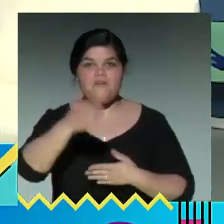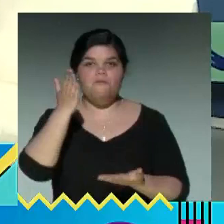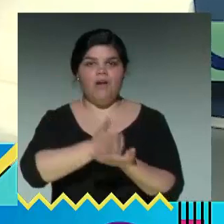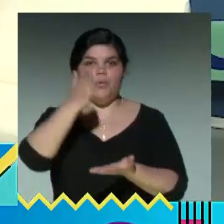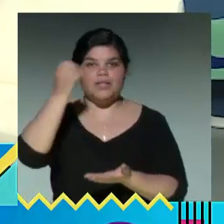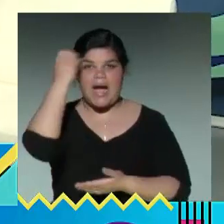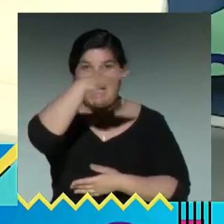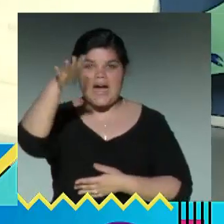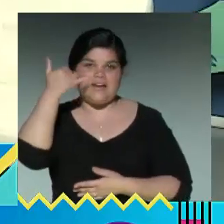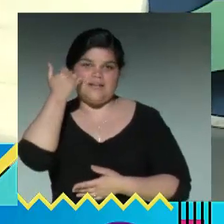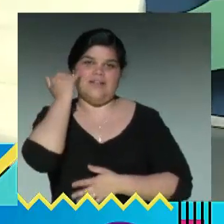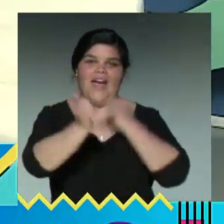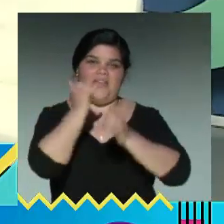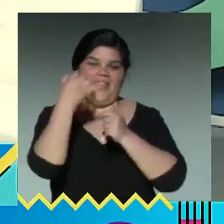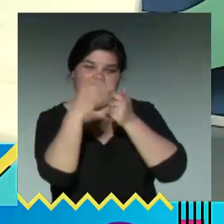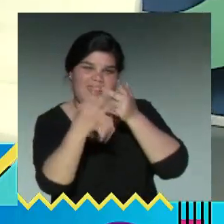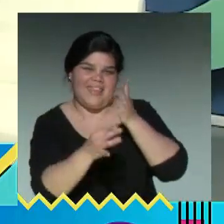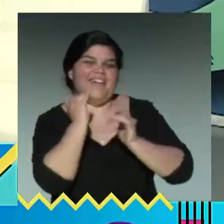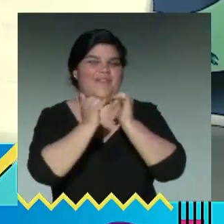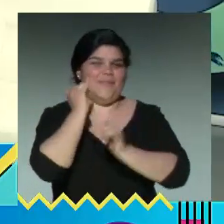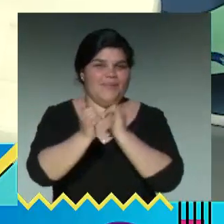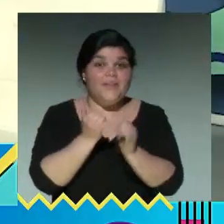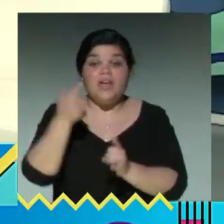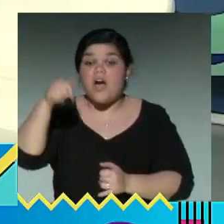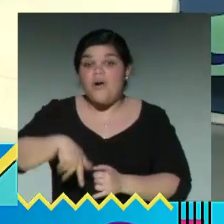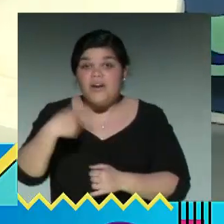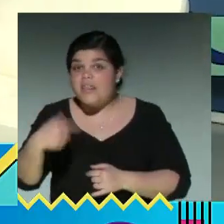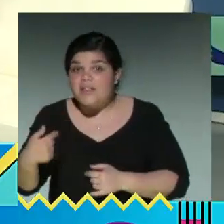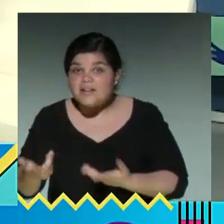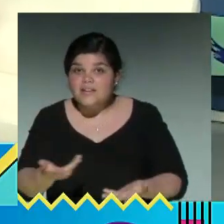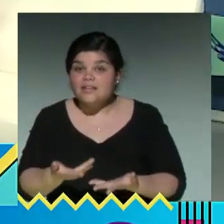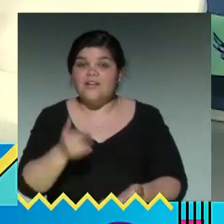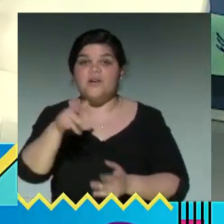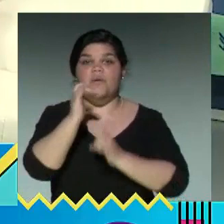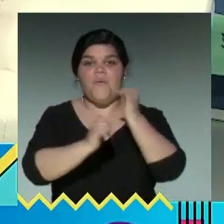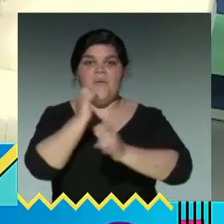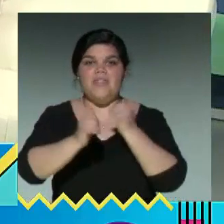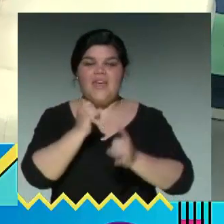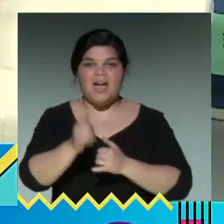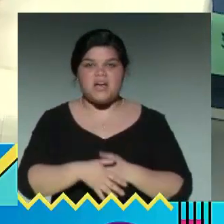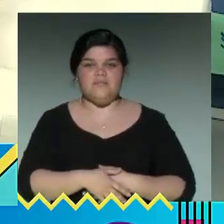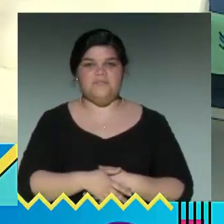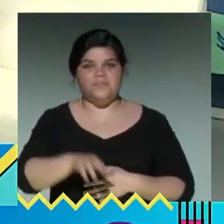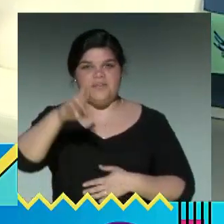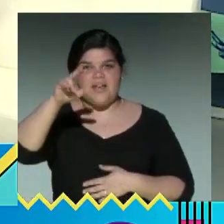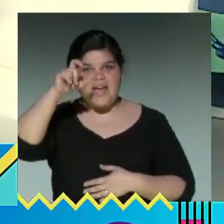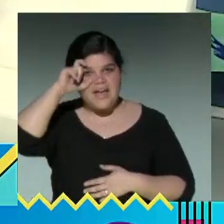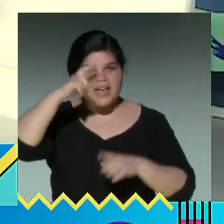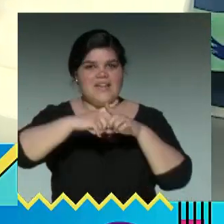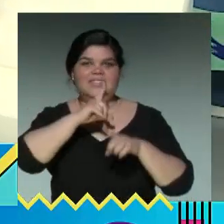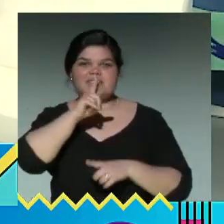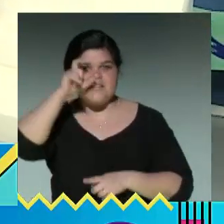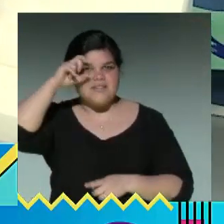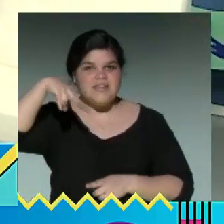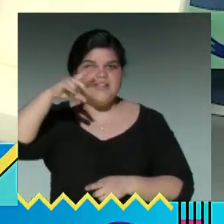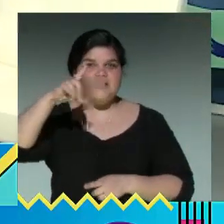Agrarias, ya nos adelantamos a dar algunos datos, pero lo que vamos a hacer es hablar justamente de esto, ¿no? La extensión rural. ¿A qué nos referimos cuando hablamos de extensión